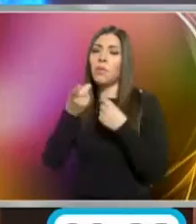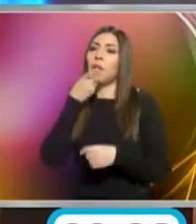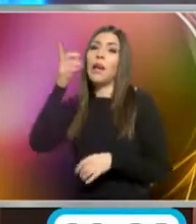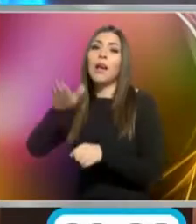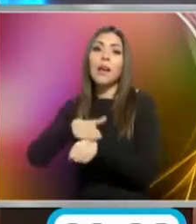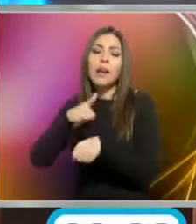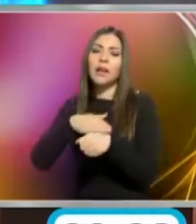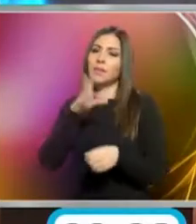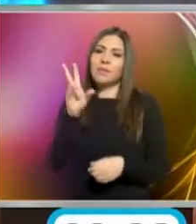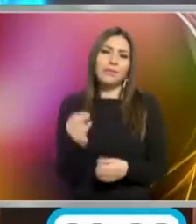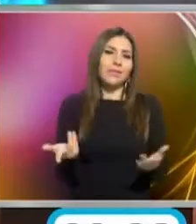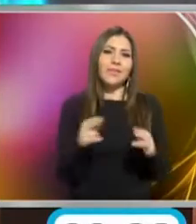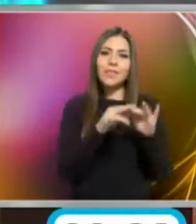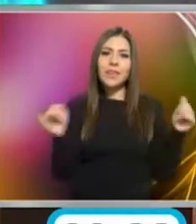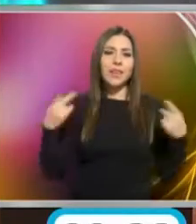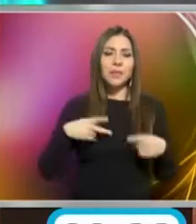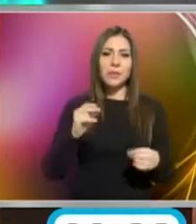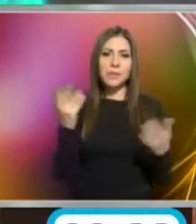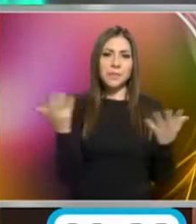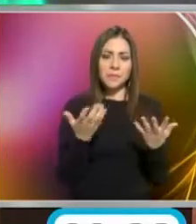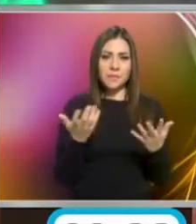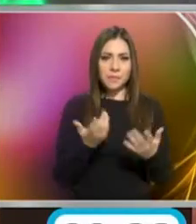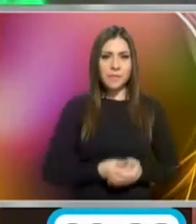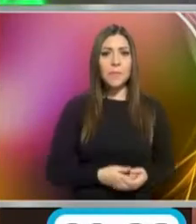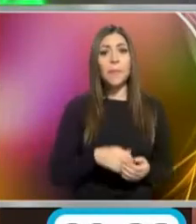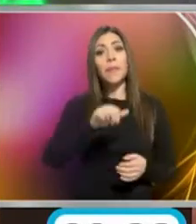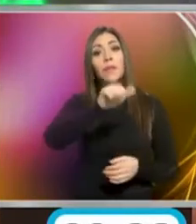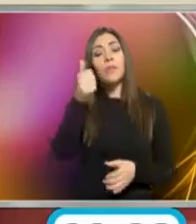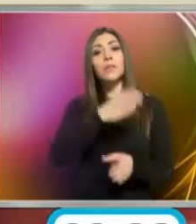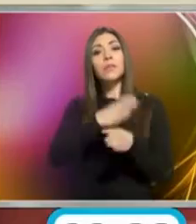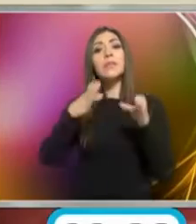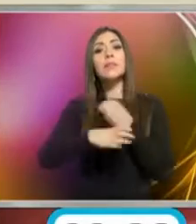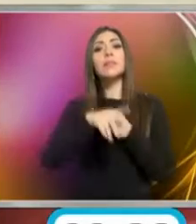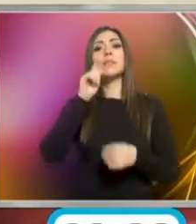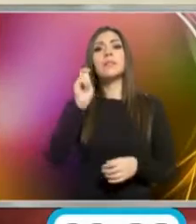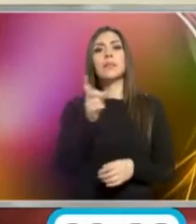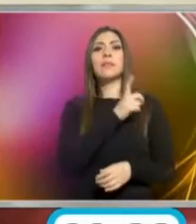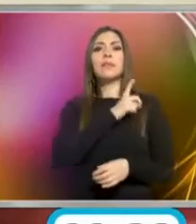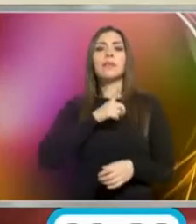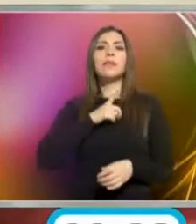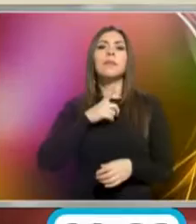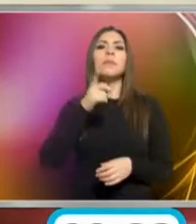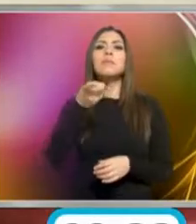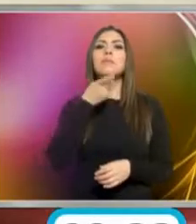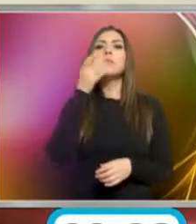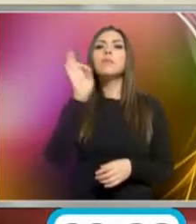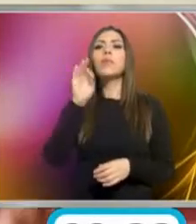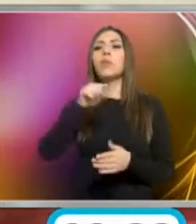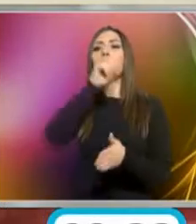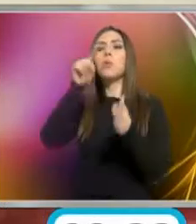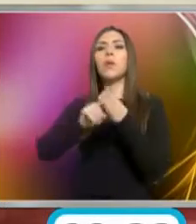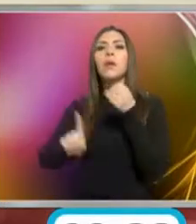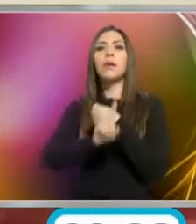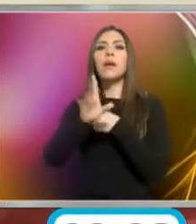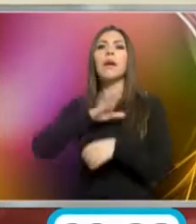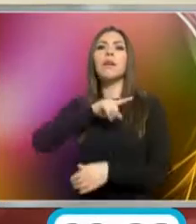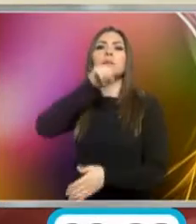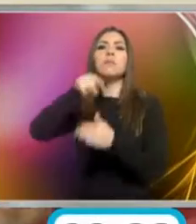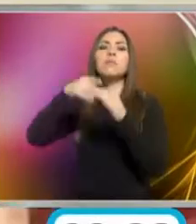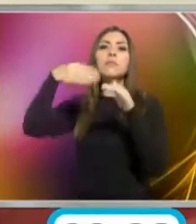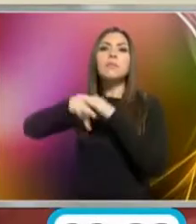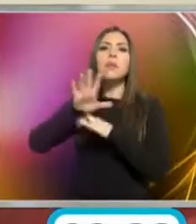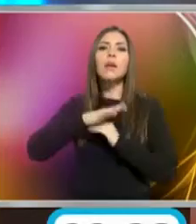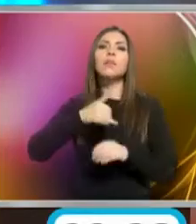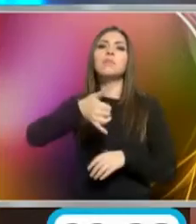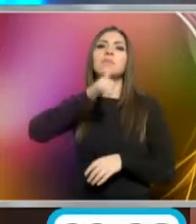hacer. Algo que también genera, pues, todo este tipo de situaciones es ponerte en situaciones de riesgo. Vas a lugares donde hay bebidas alcohólicas, en